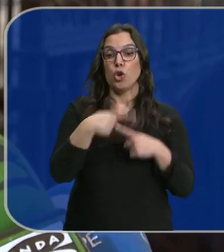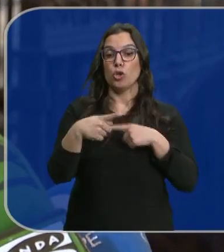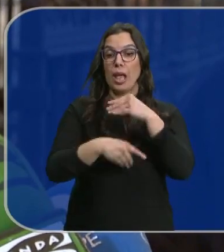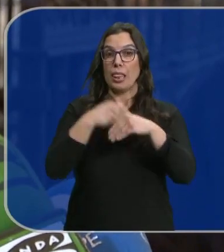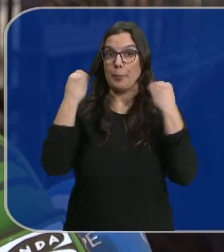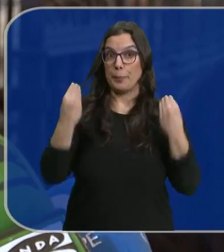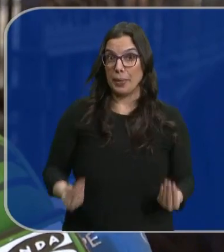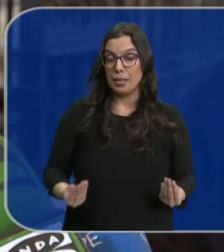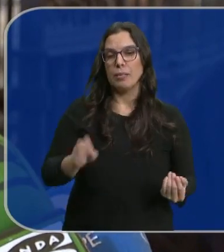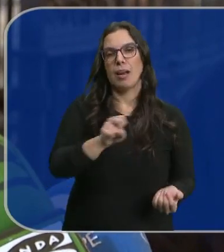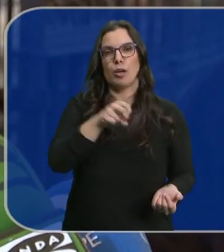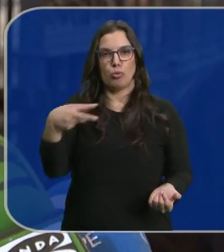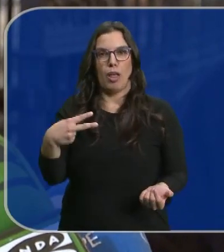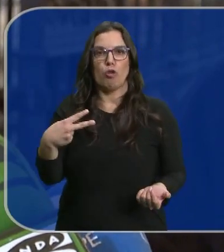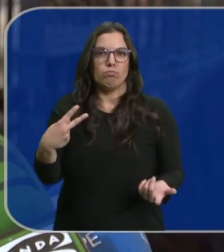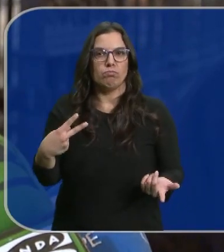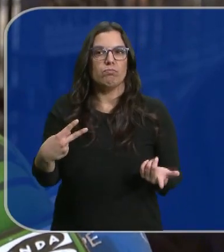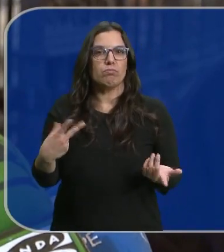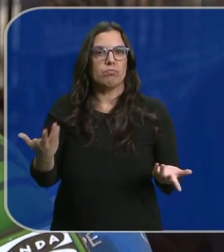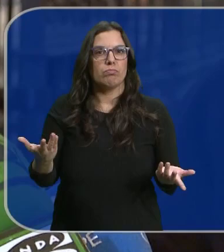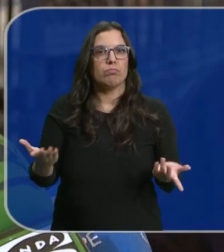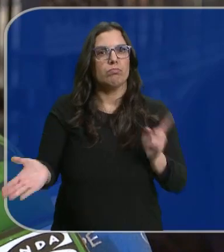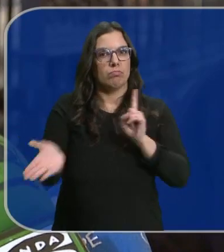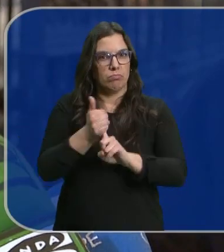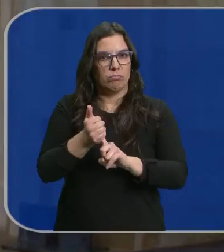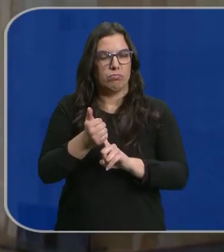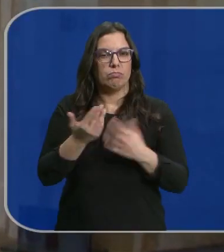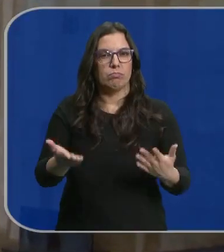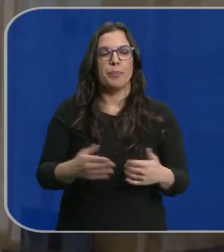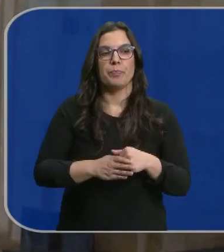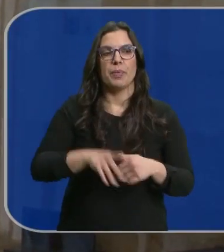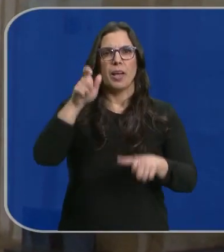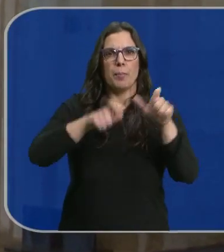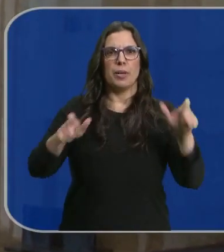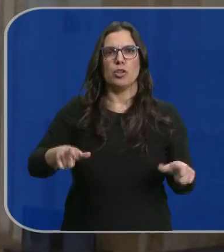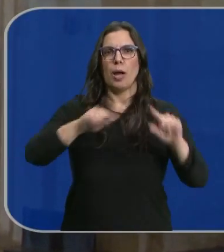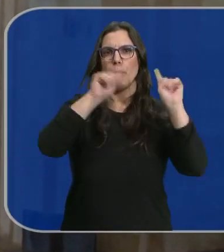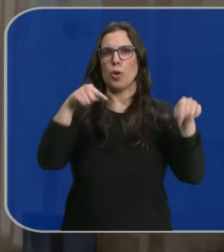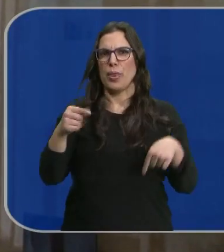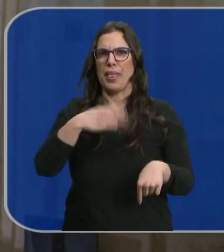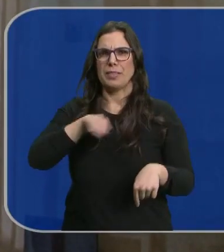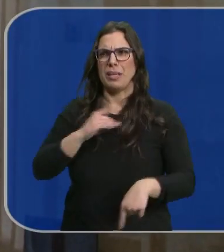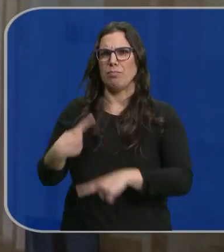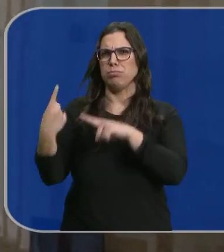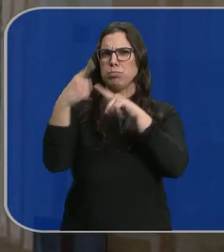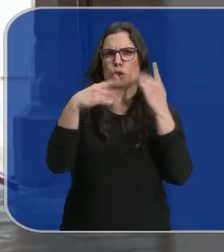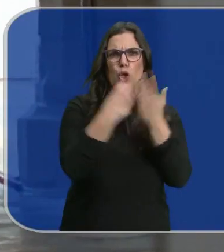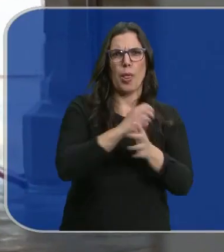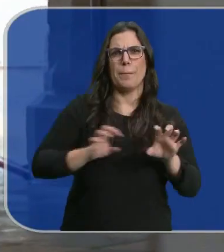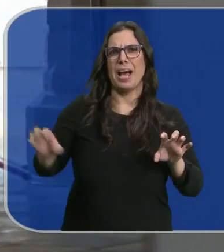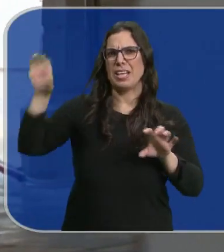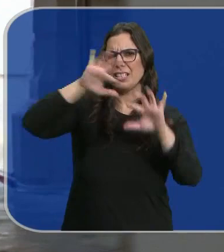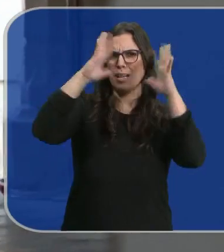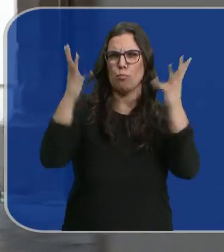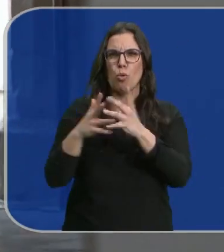bien, los resultados se obtienen. Personas de todas las provincias españolas y de distintos países del